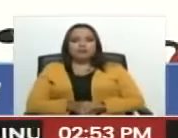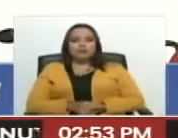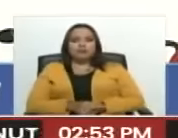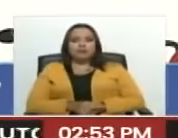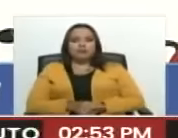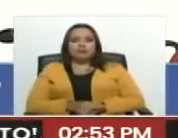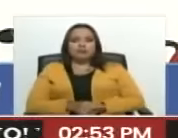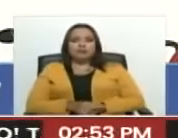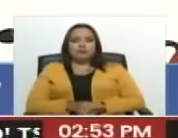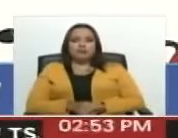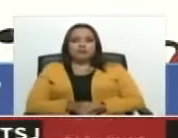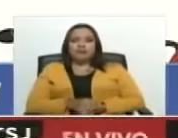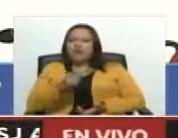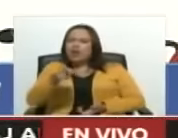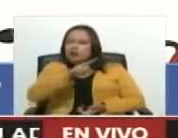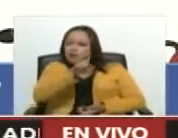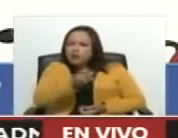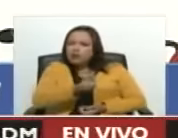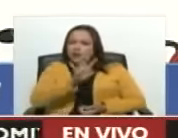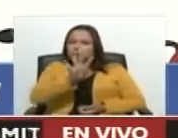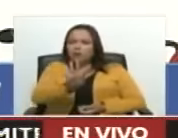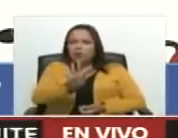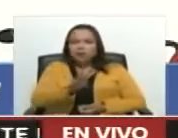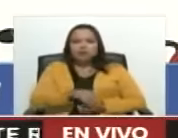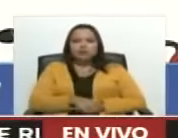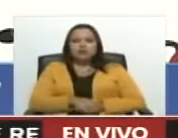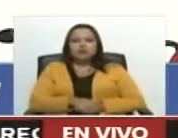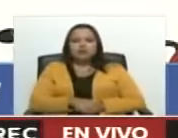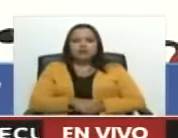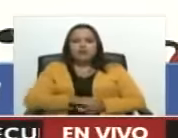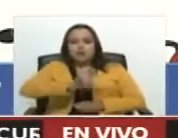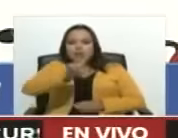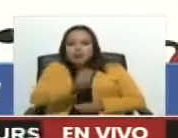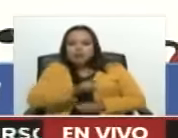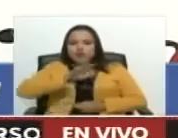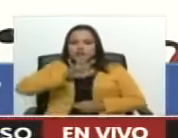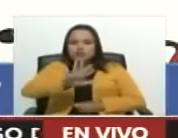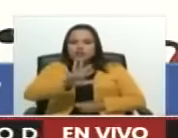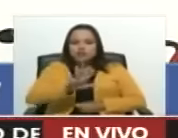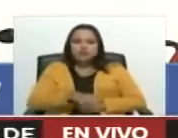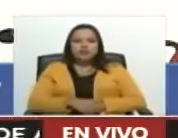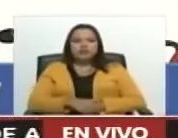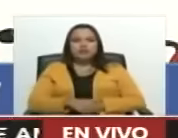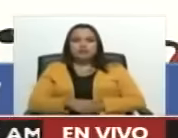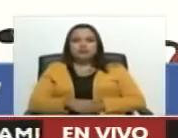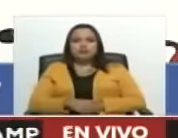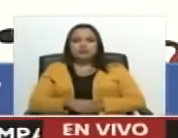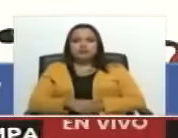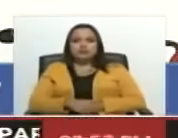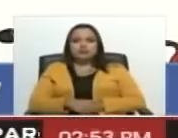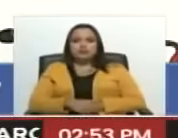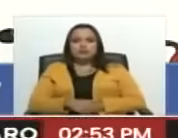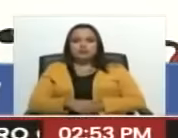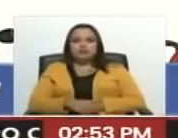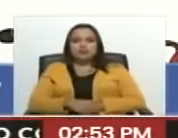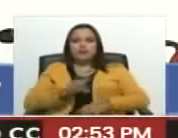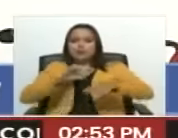Esa es la pregunta 4. La 5. Guyana, bueno, se